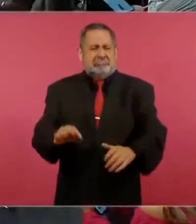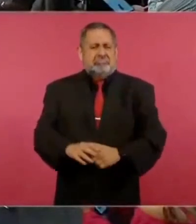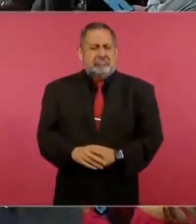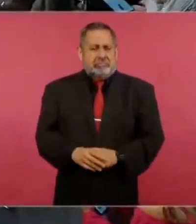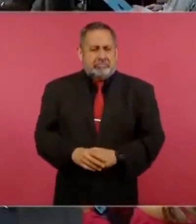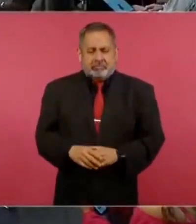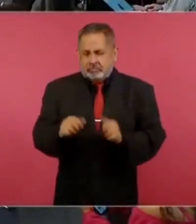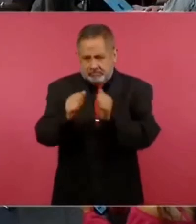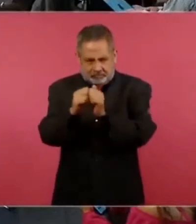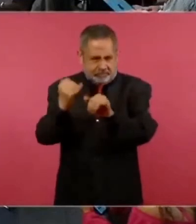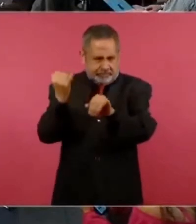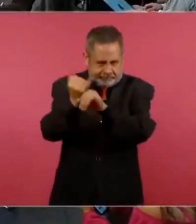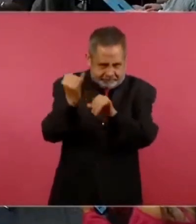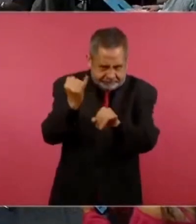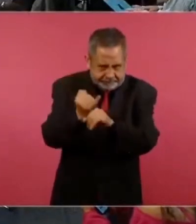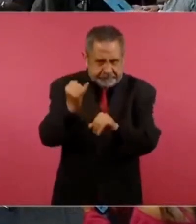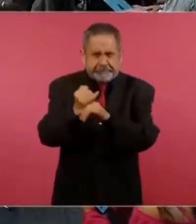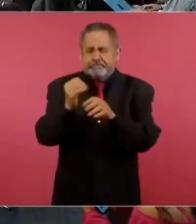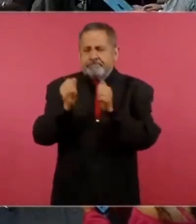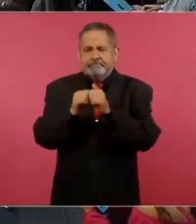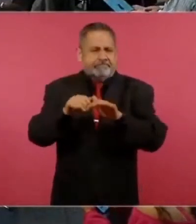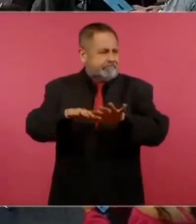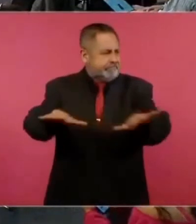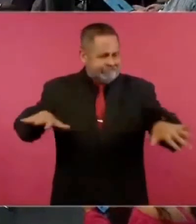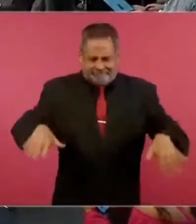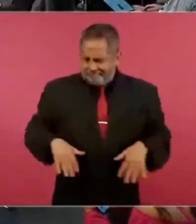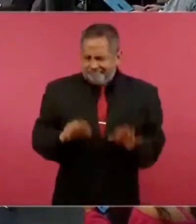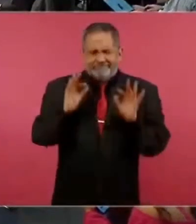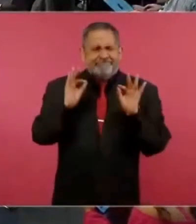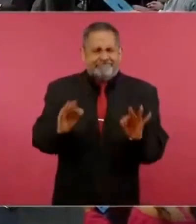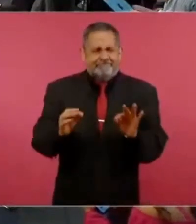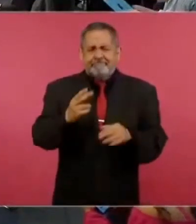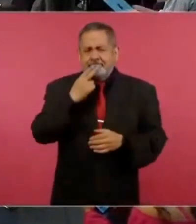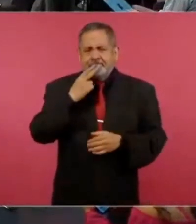con internet, con todos los servicios.